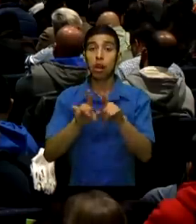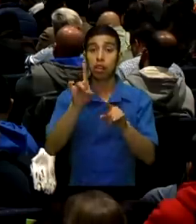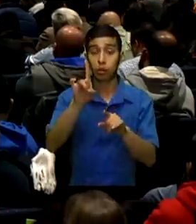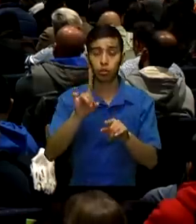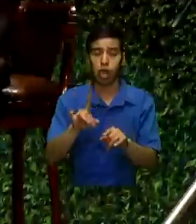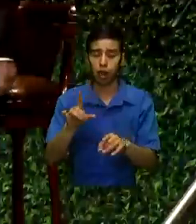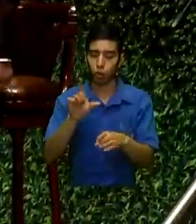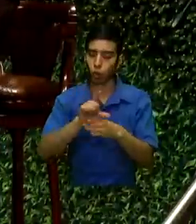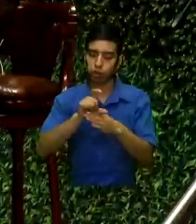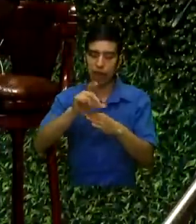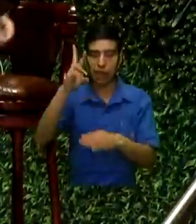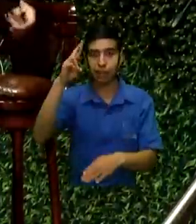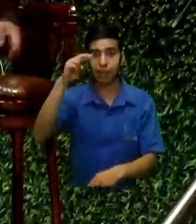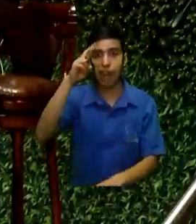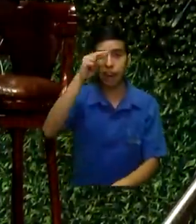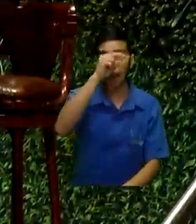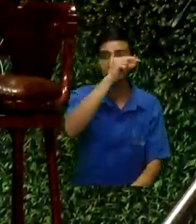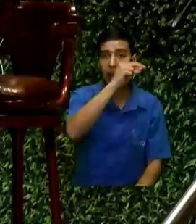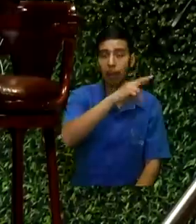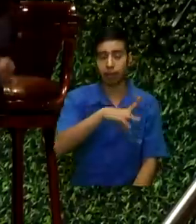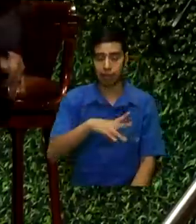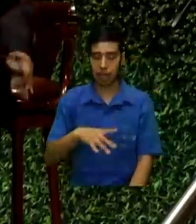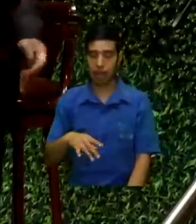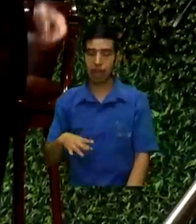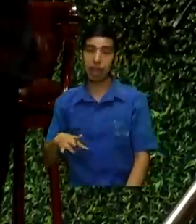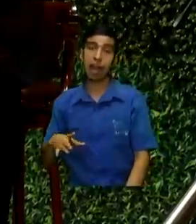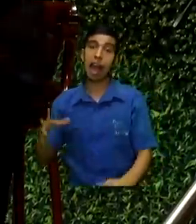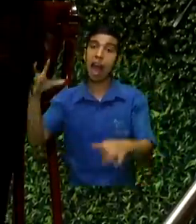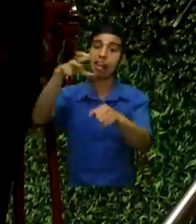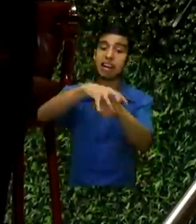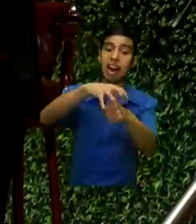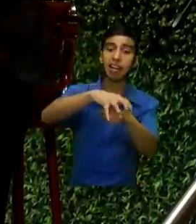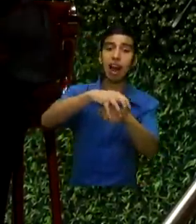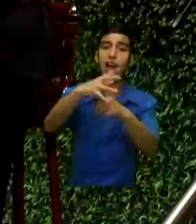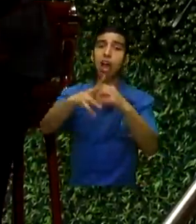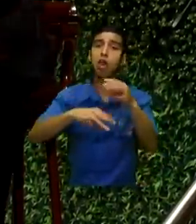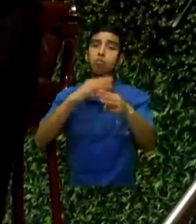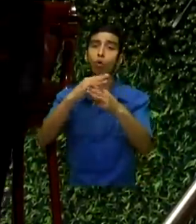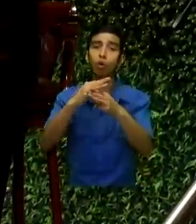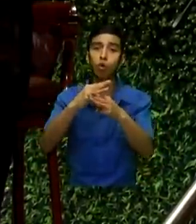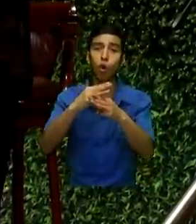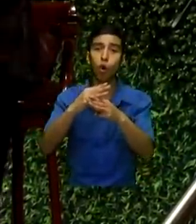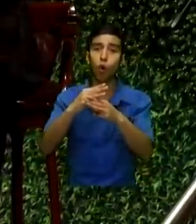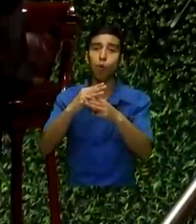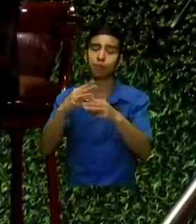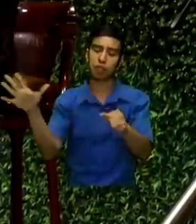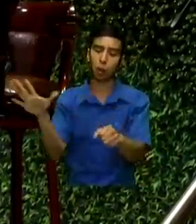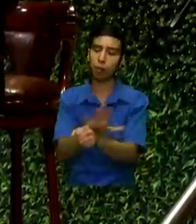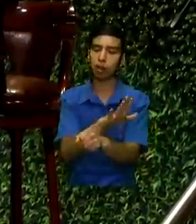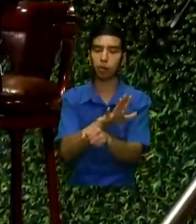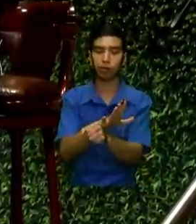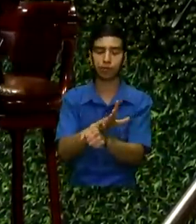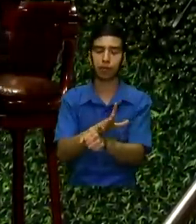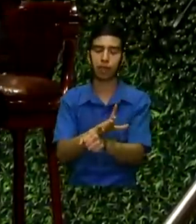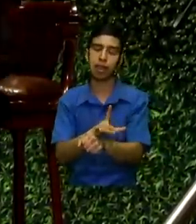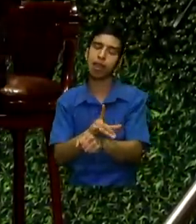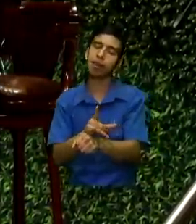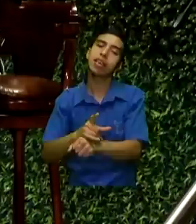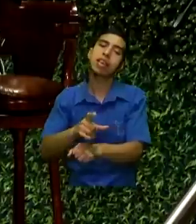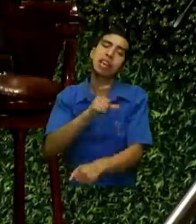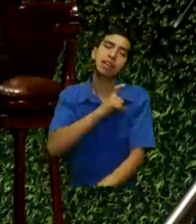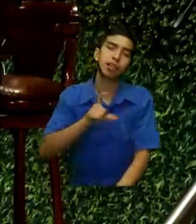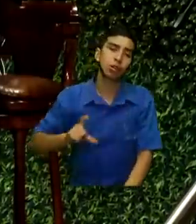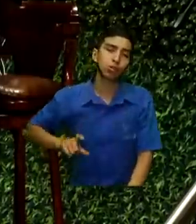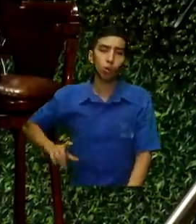con su doctrina. ¿Cuál doctrina? De que Cristo murió y resucitó. Nadie